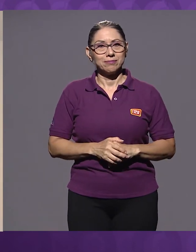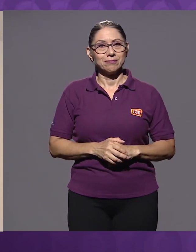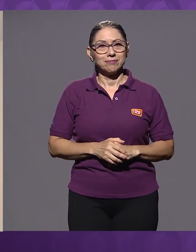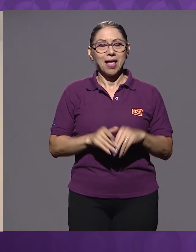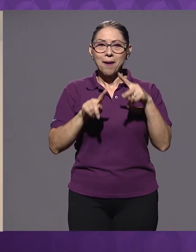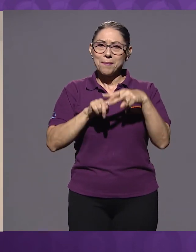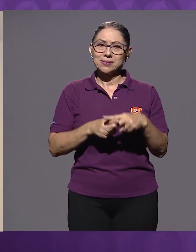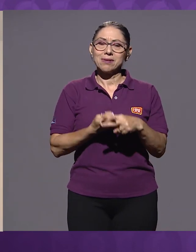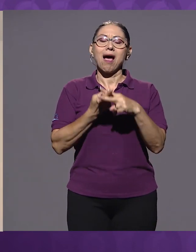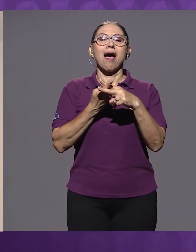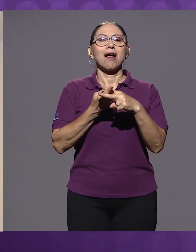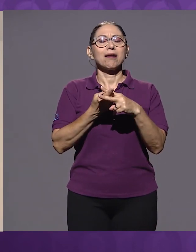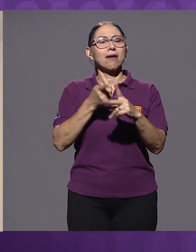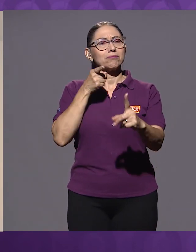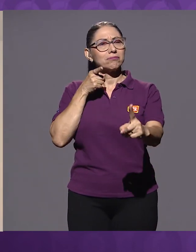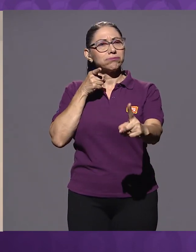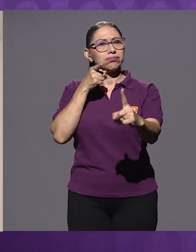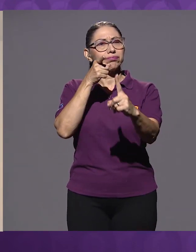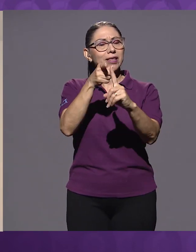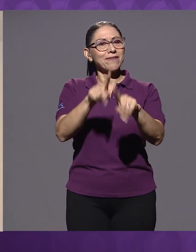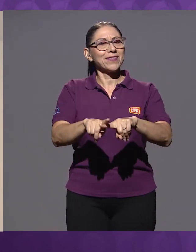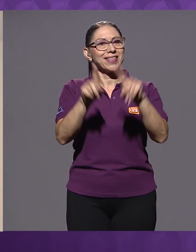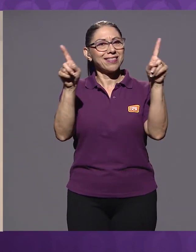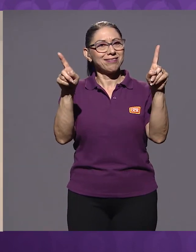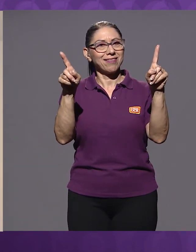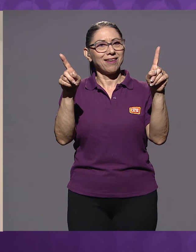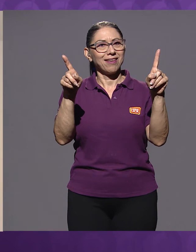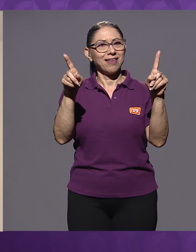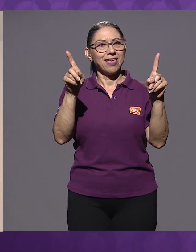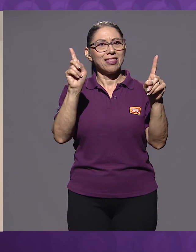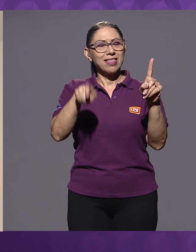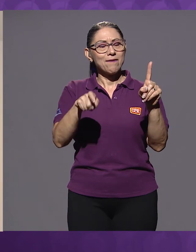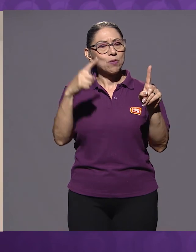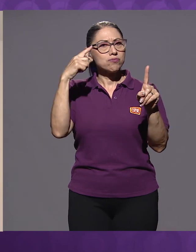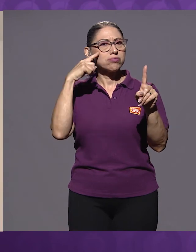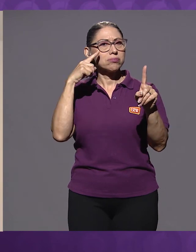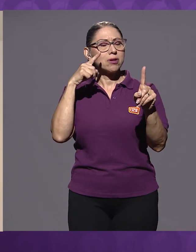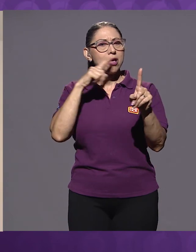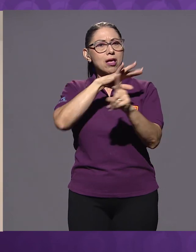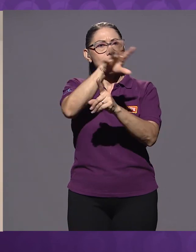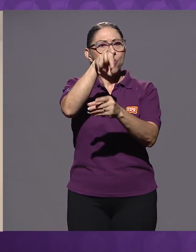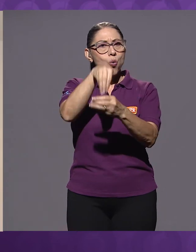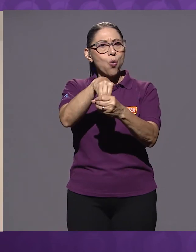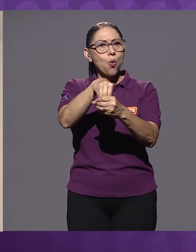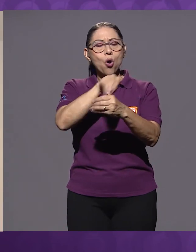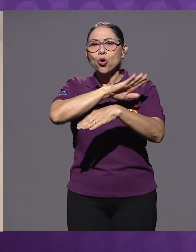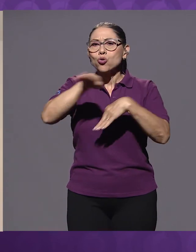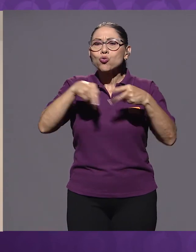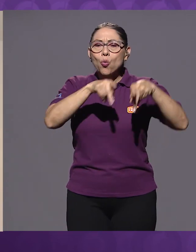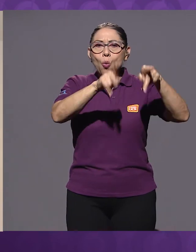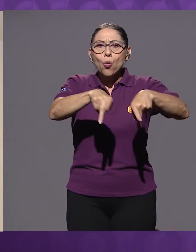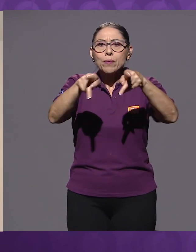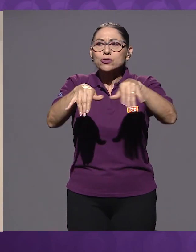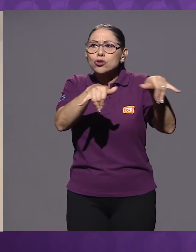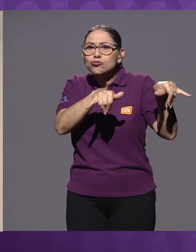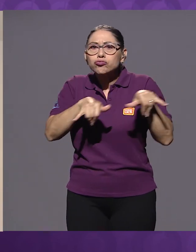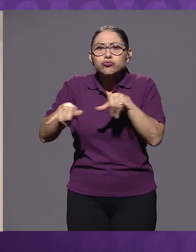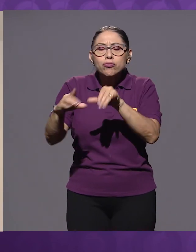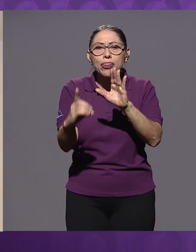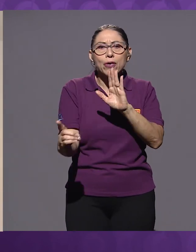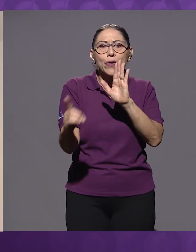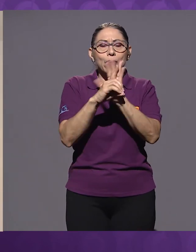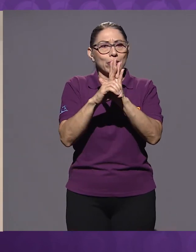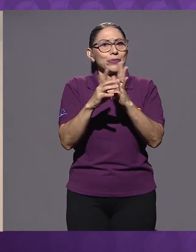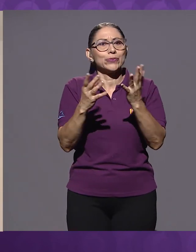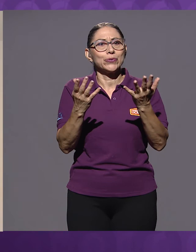Y empezar a movernos en una dirección diferente, una dirección más inclusiva, donde todo el mundo tenga derecho